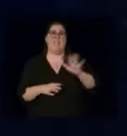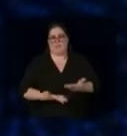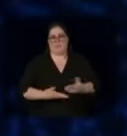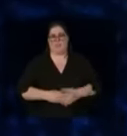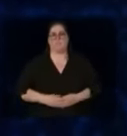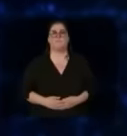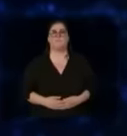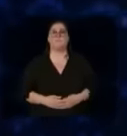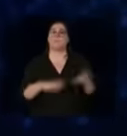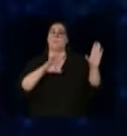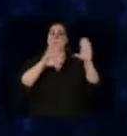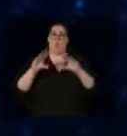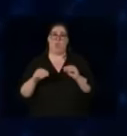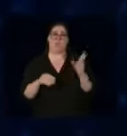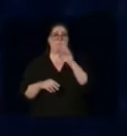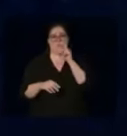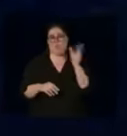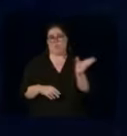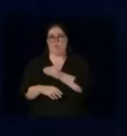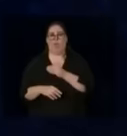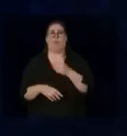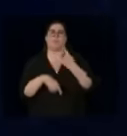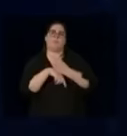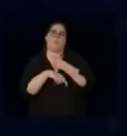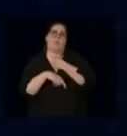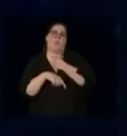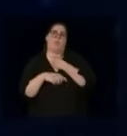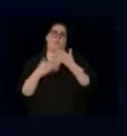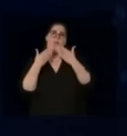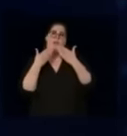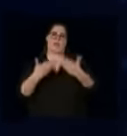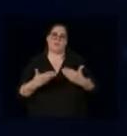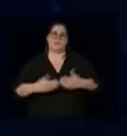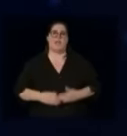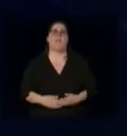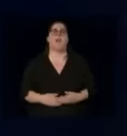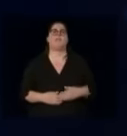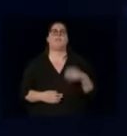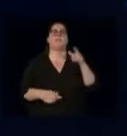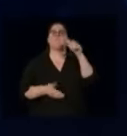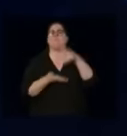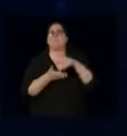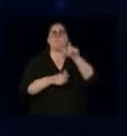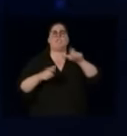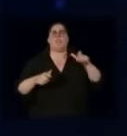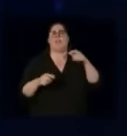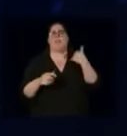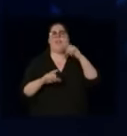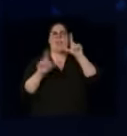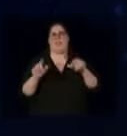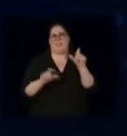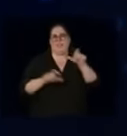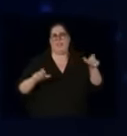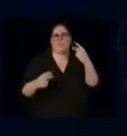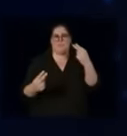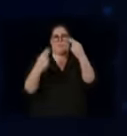accionar mucho más movido dentro de ese escenario, donde van a tener 2 minutos cada uno respondiendo a la pregunta por qué quieren